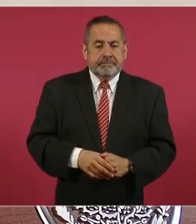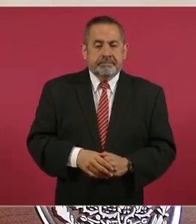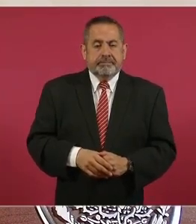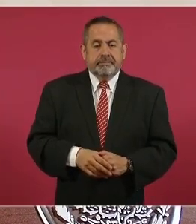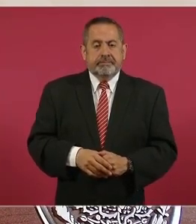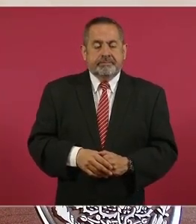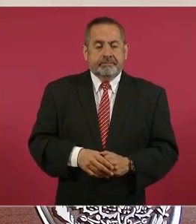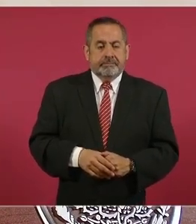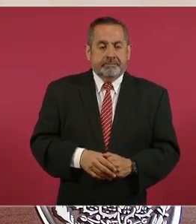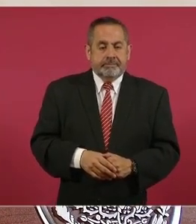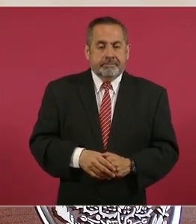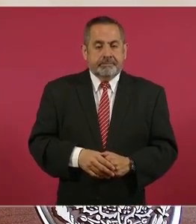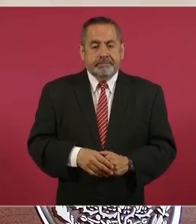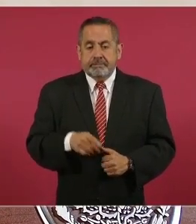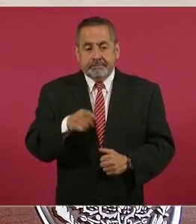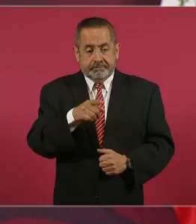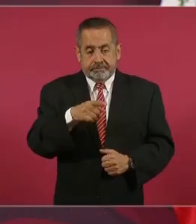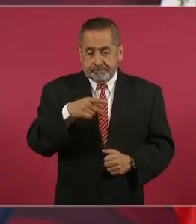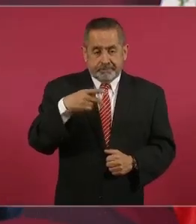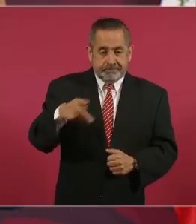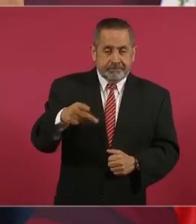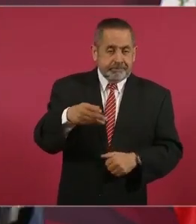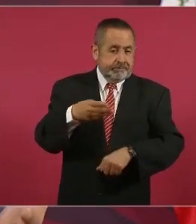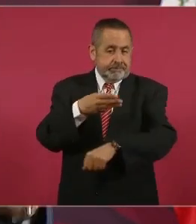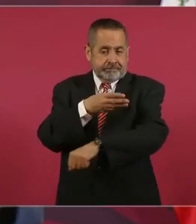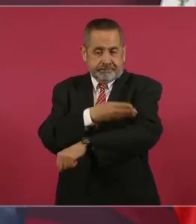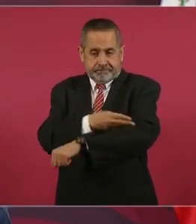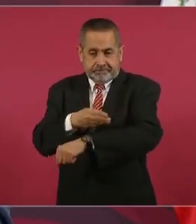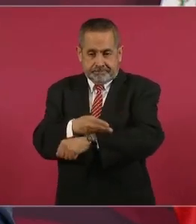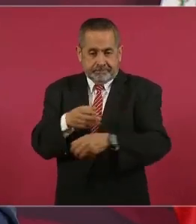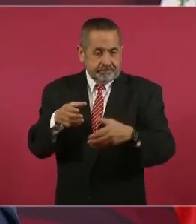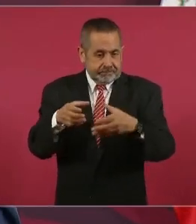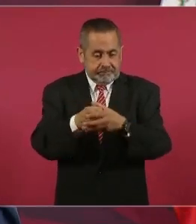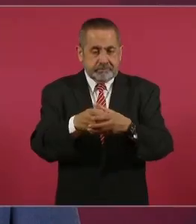que integrantes de su misma clase